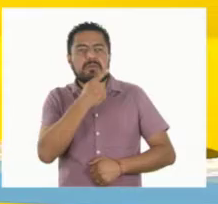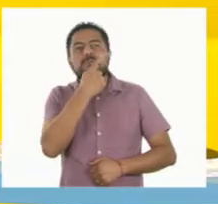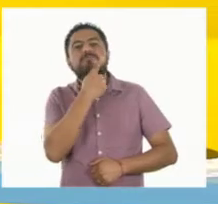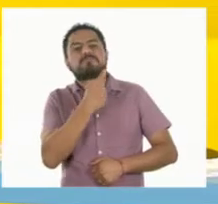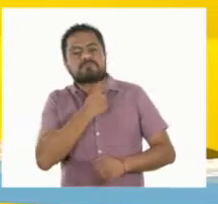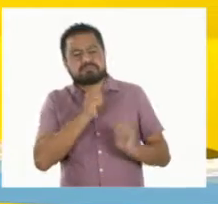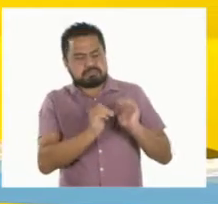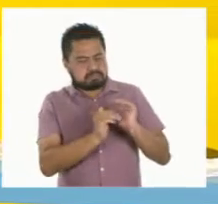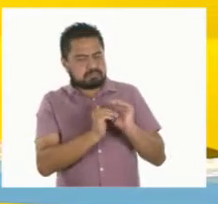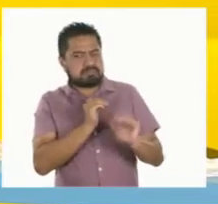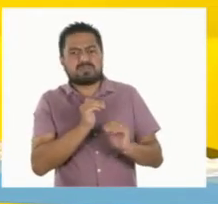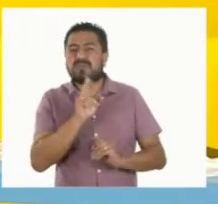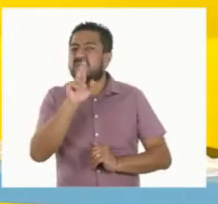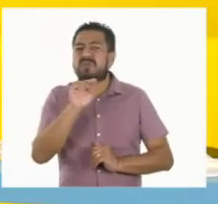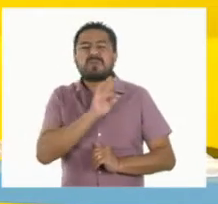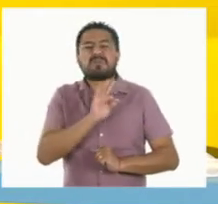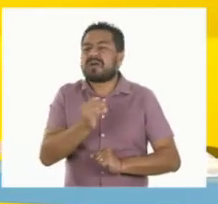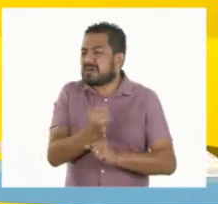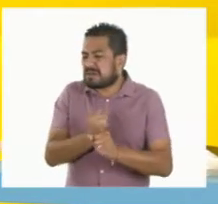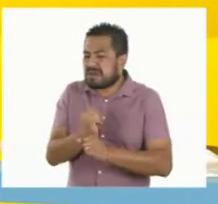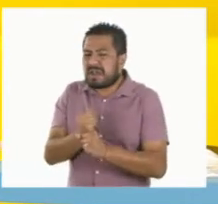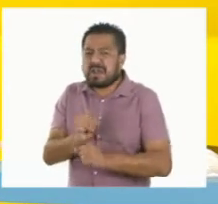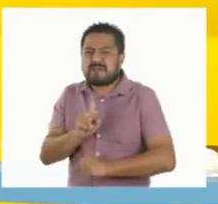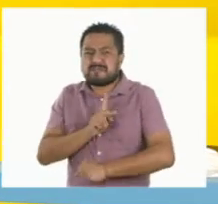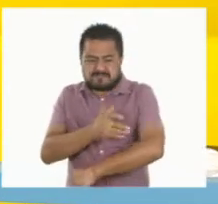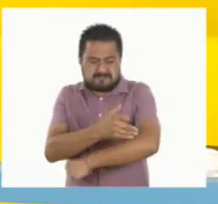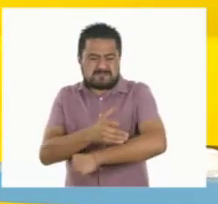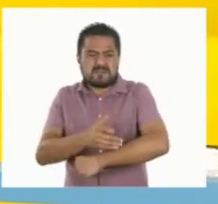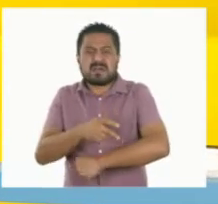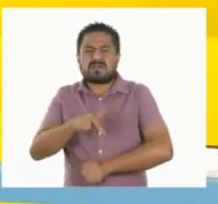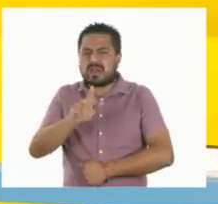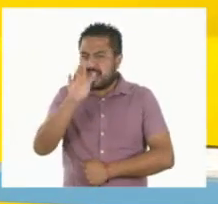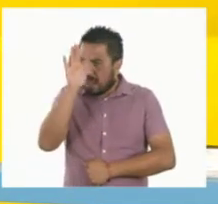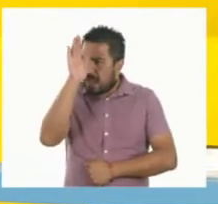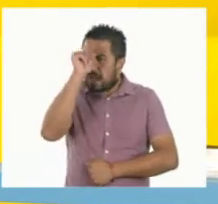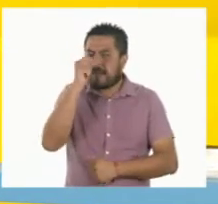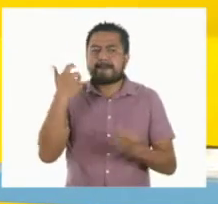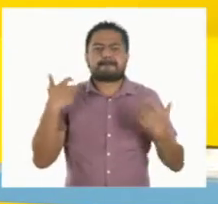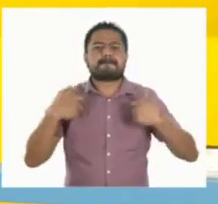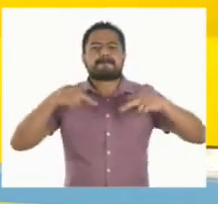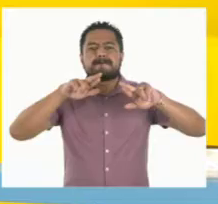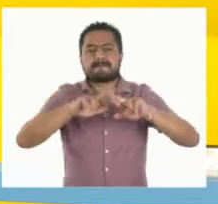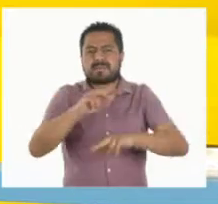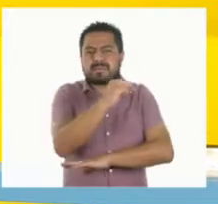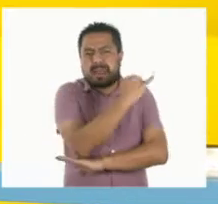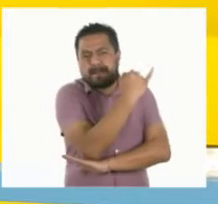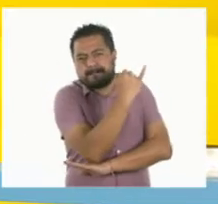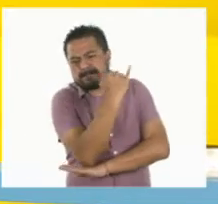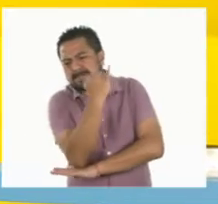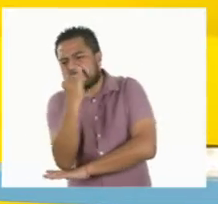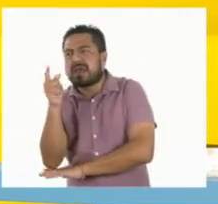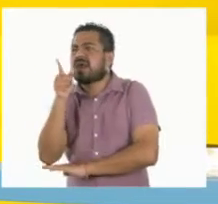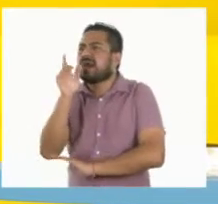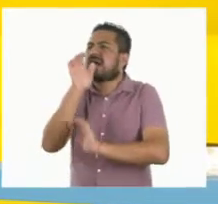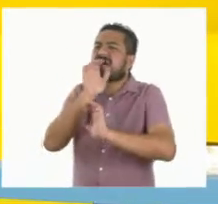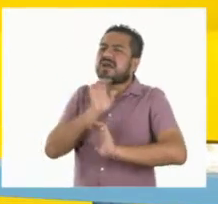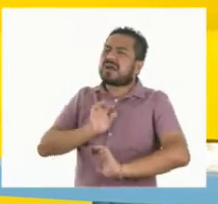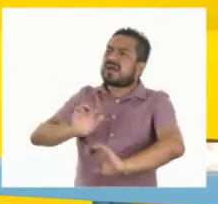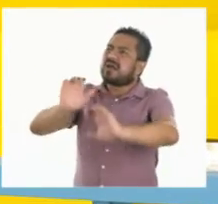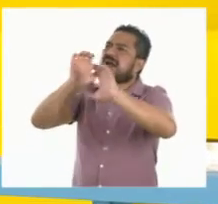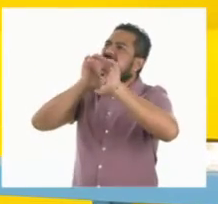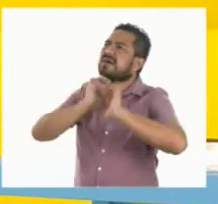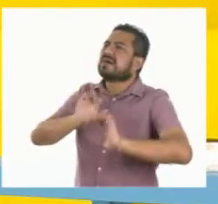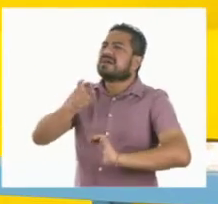nos dice, no pude investigar con mi familia, pero recuerdo que mi maestra de preescolar cantaba una canción